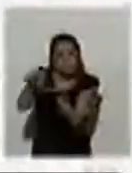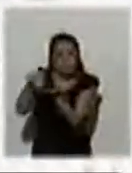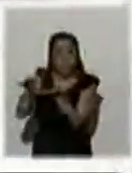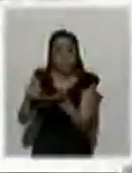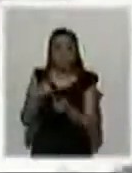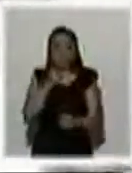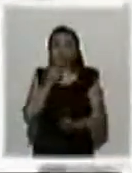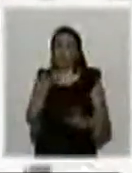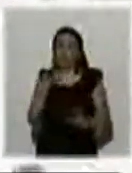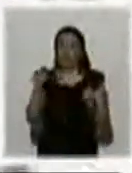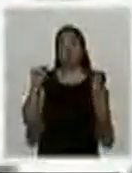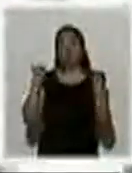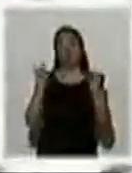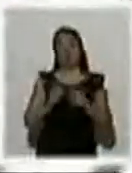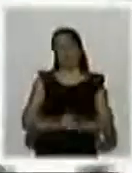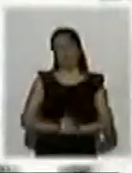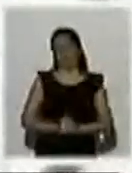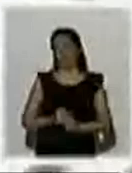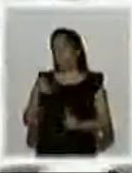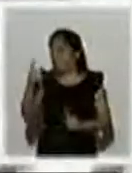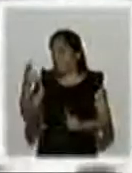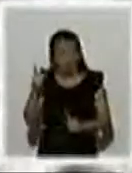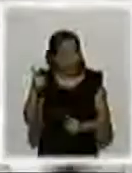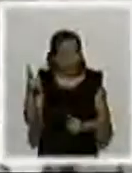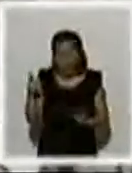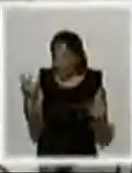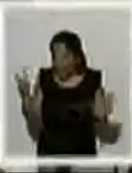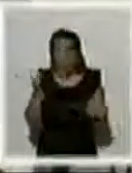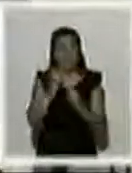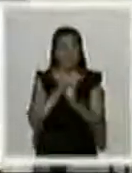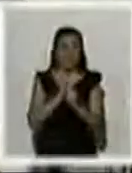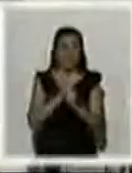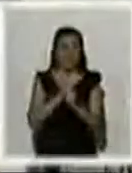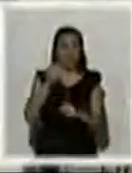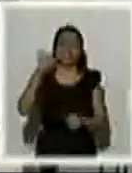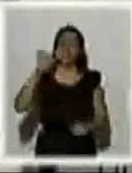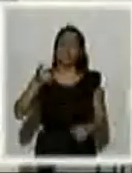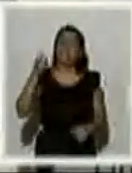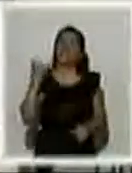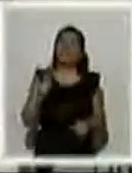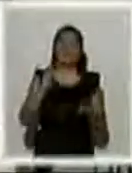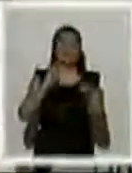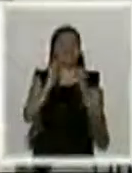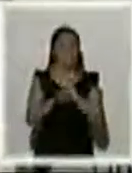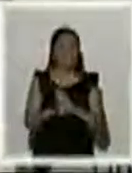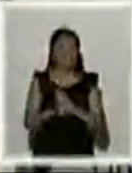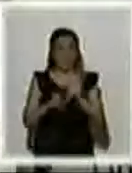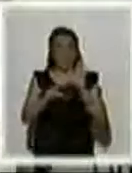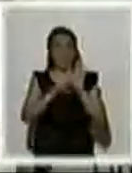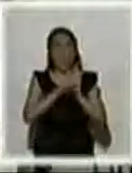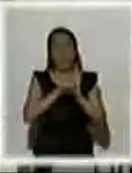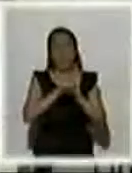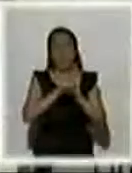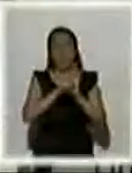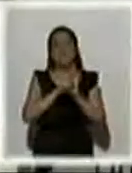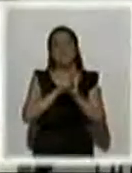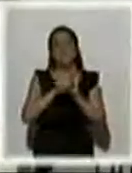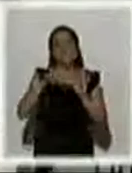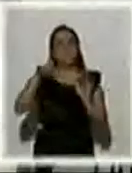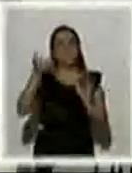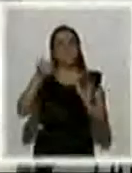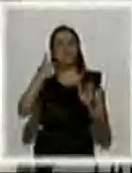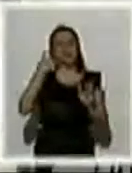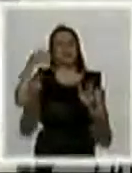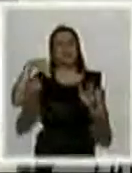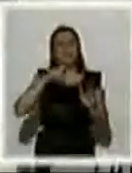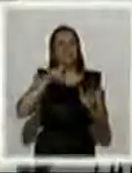que no consiguen empleo. Hay que cambiar la ley de pasantía, similar a la que puso Lula en Brasil y